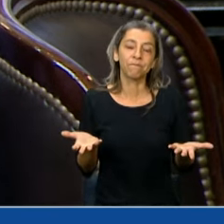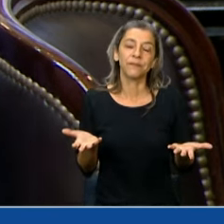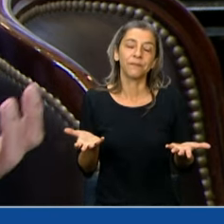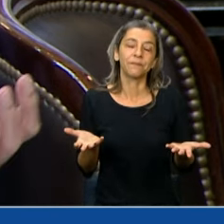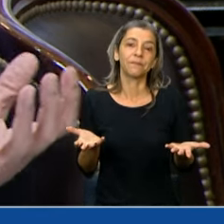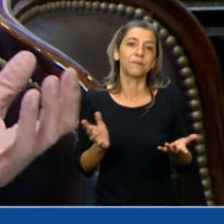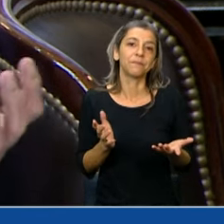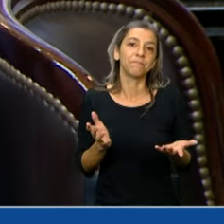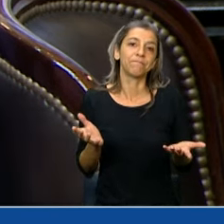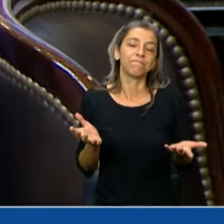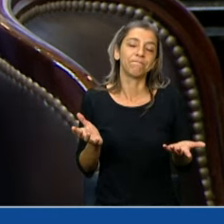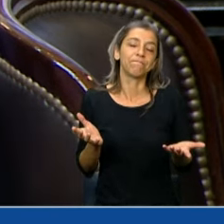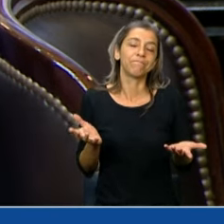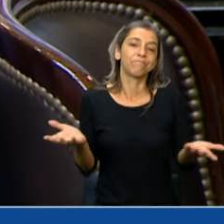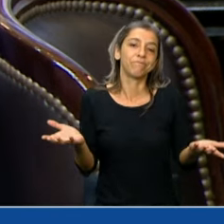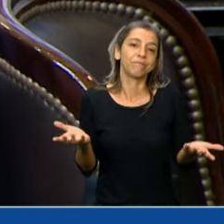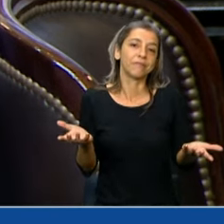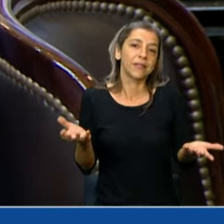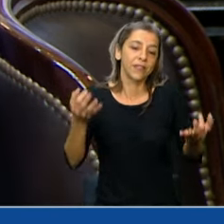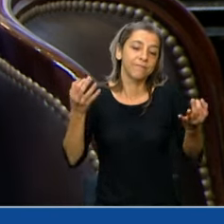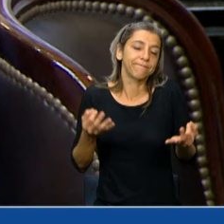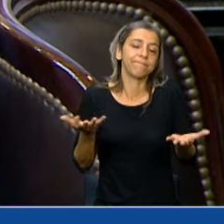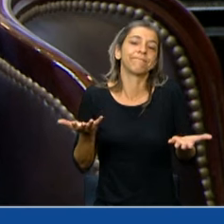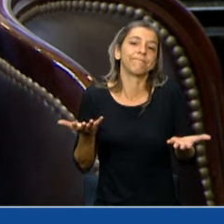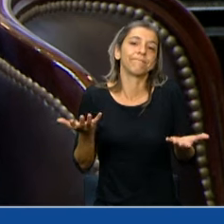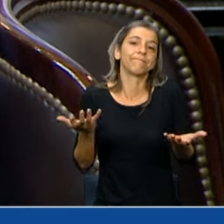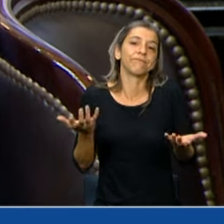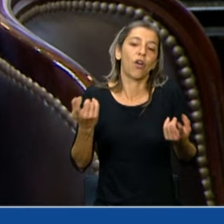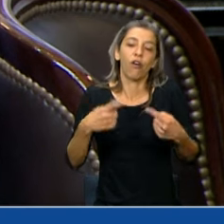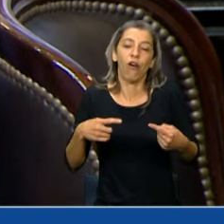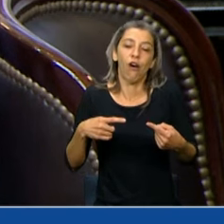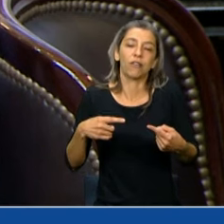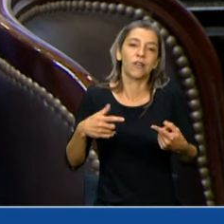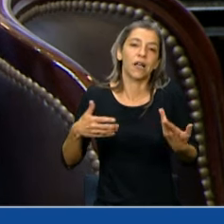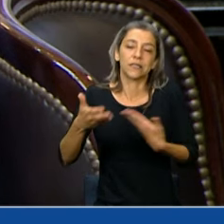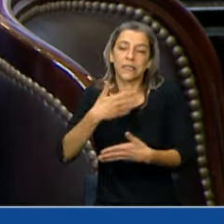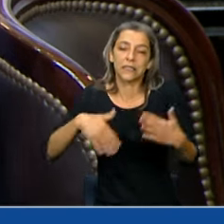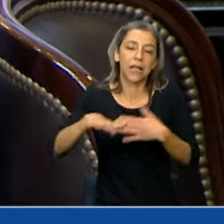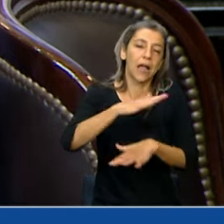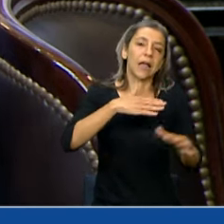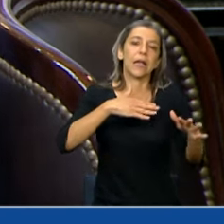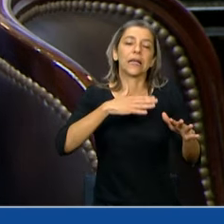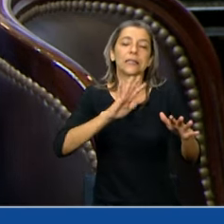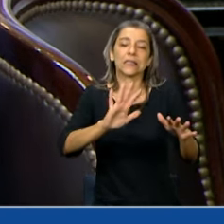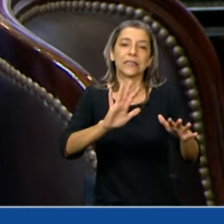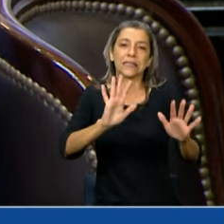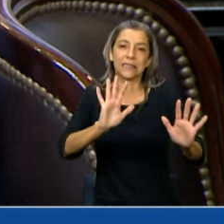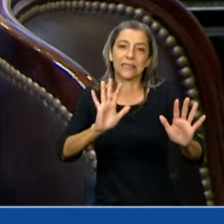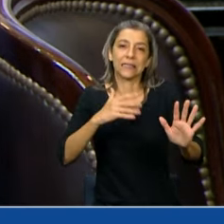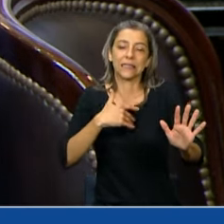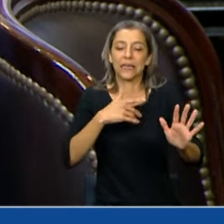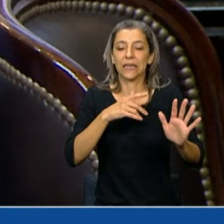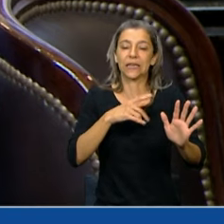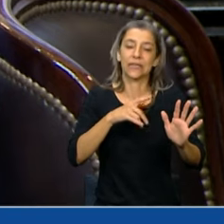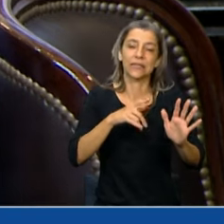tergiversar las cosas que este este tema con una ley el tema alquiler el